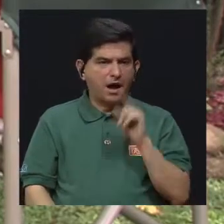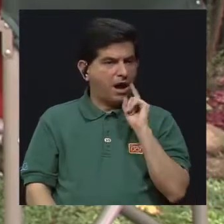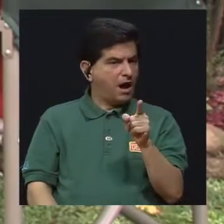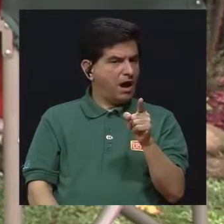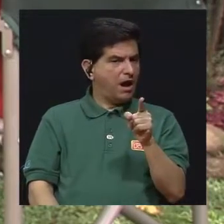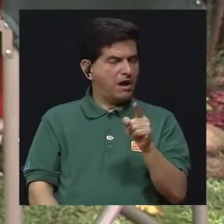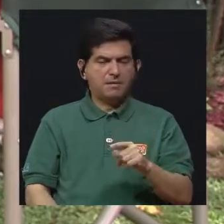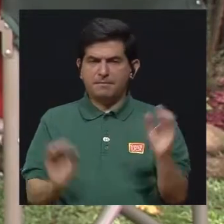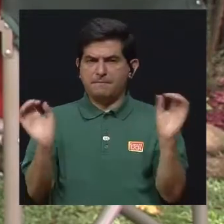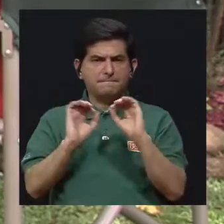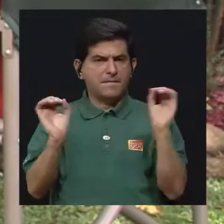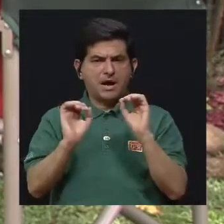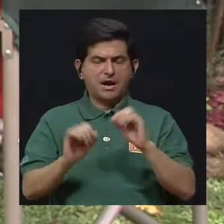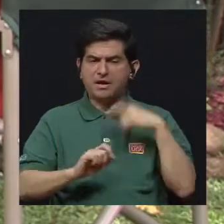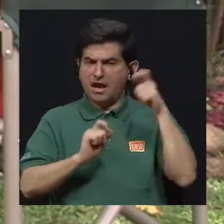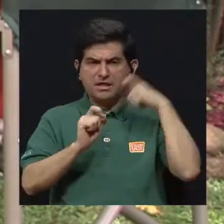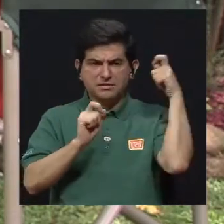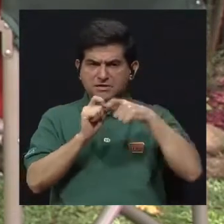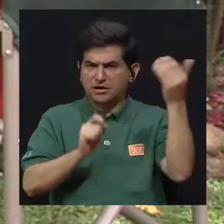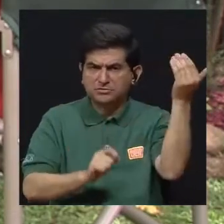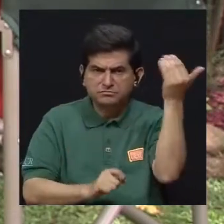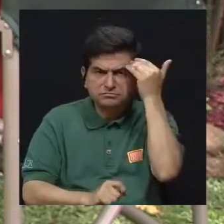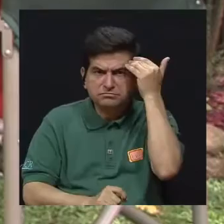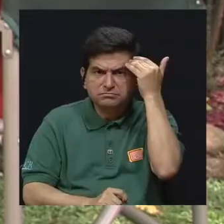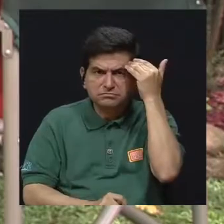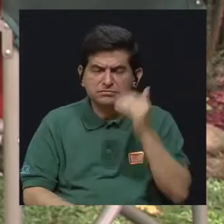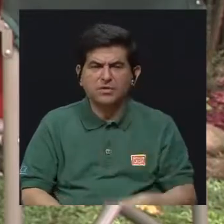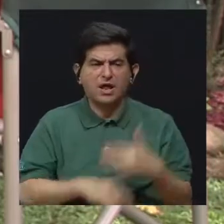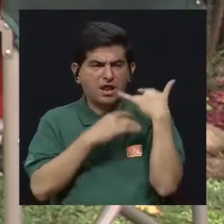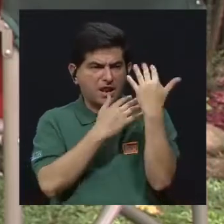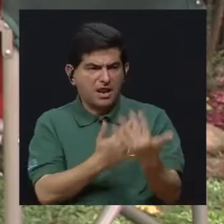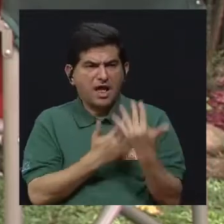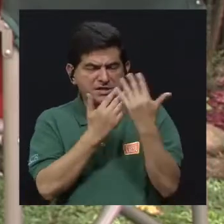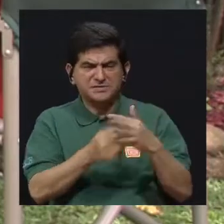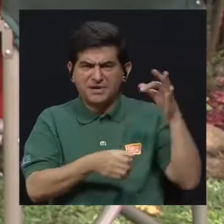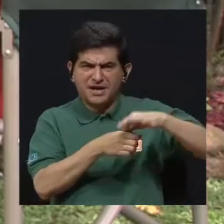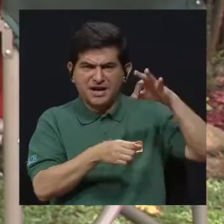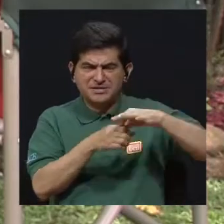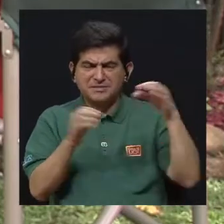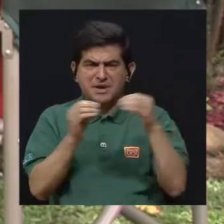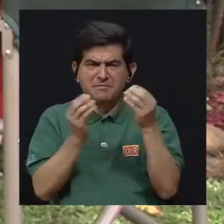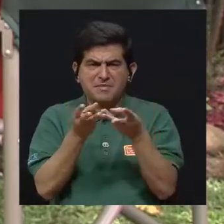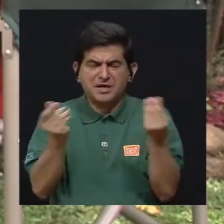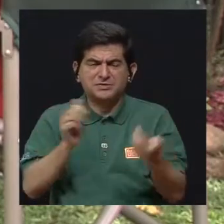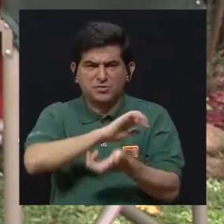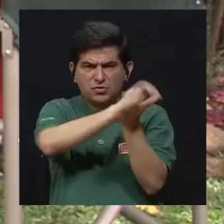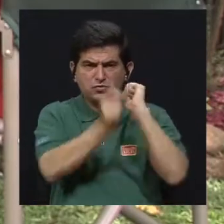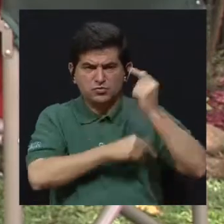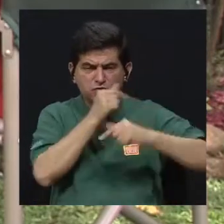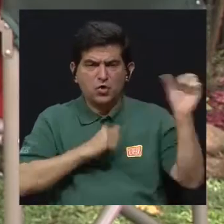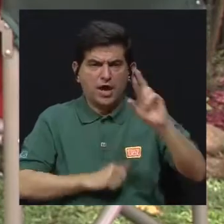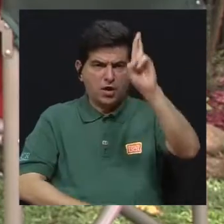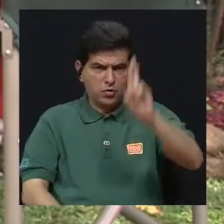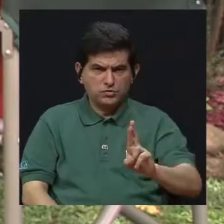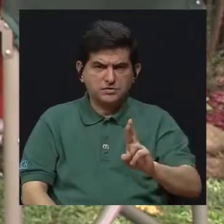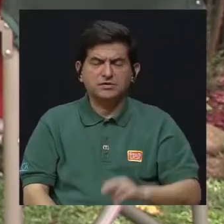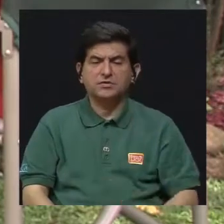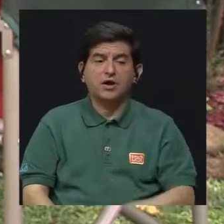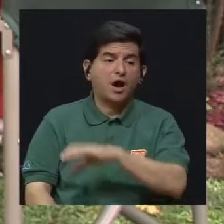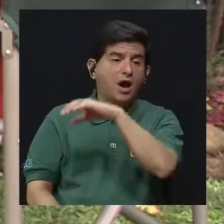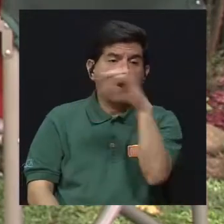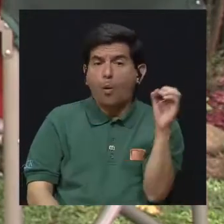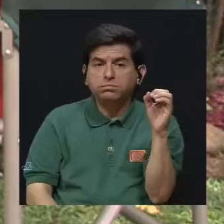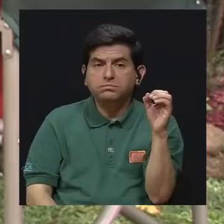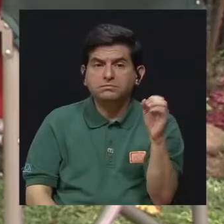no se ha logrado concretar, por ejemplo, la moratoria a la siembra de más transgénicos en Costa Rica,